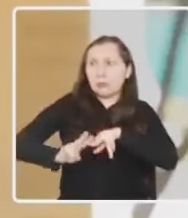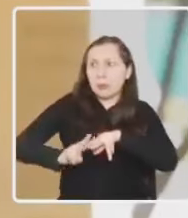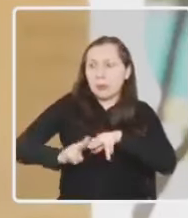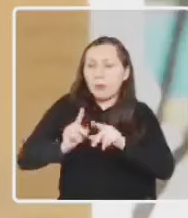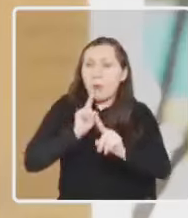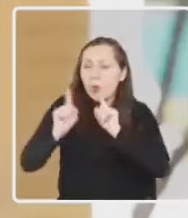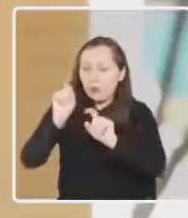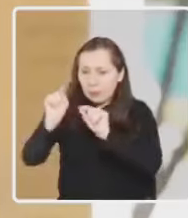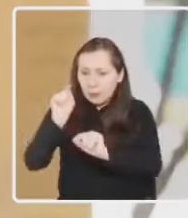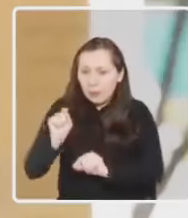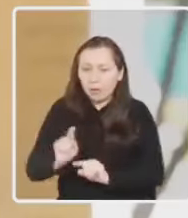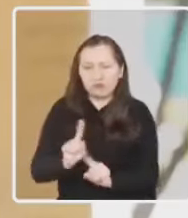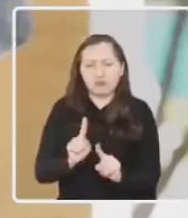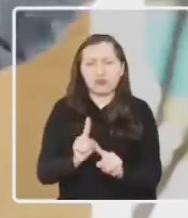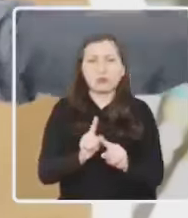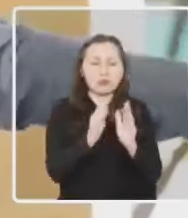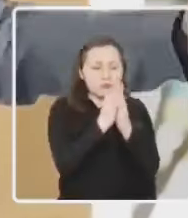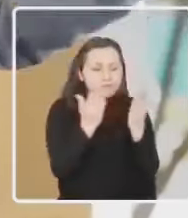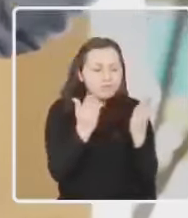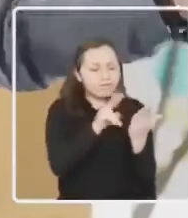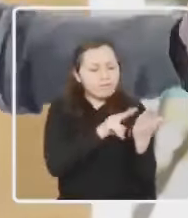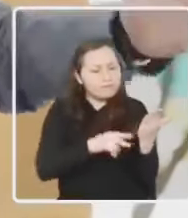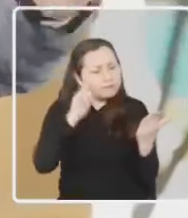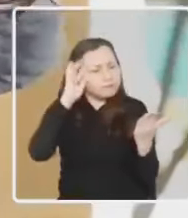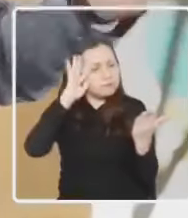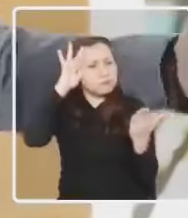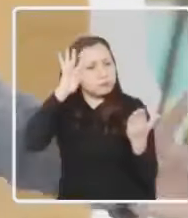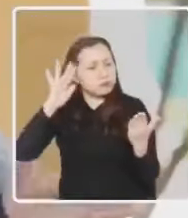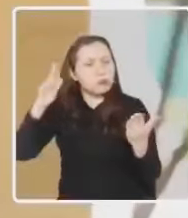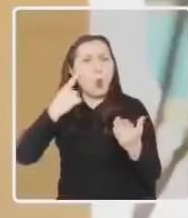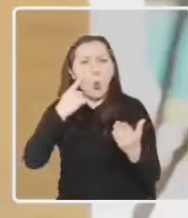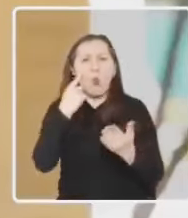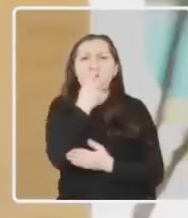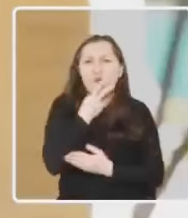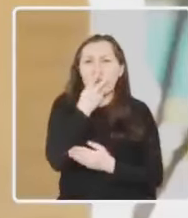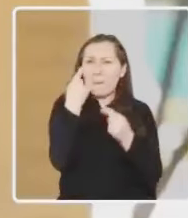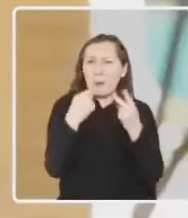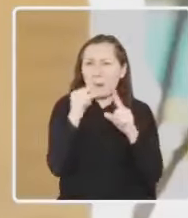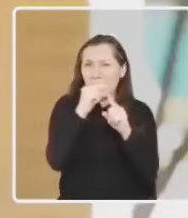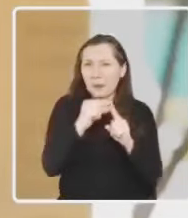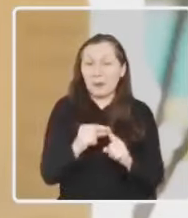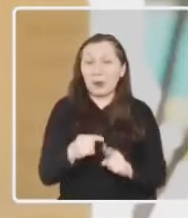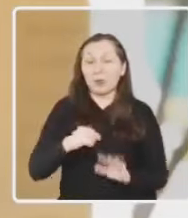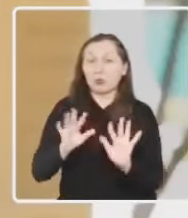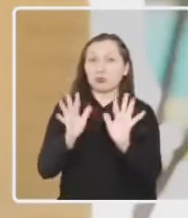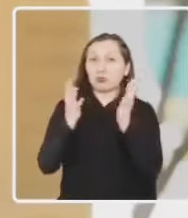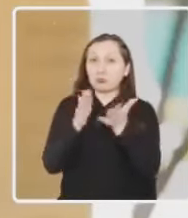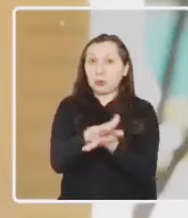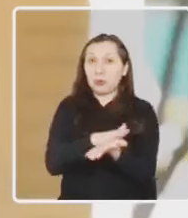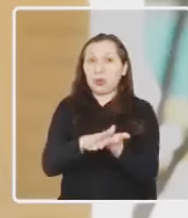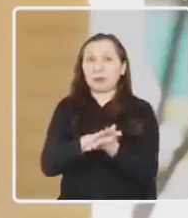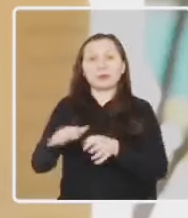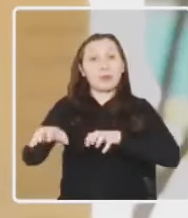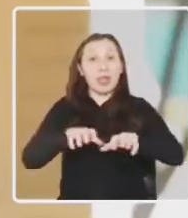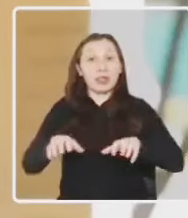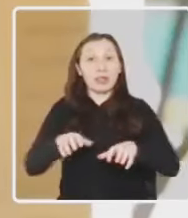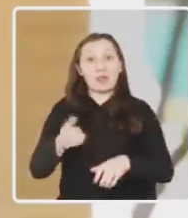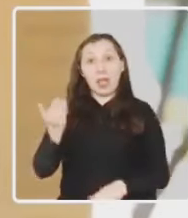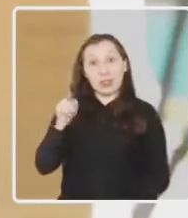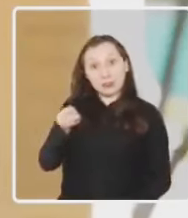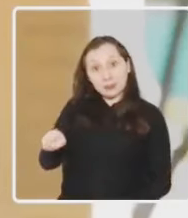pruebas, sino leyendo, abriendo la mente, abriendo la cabeza, conociendo más vocabulario. Me sorprendió, por ejemplo, que en la actividad que